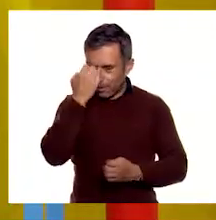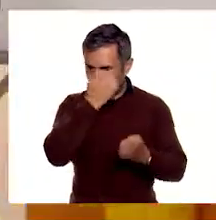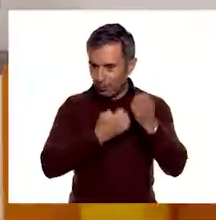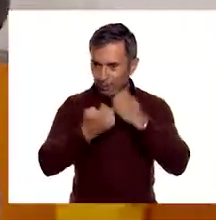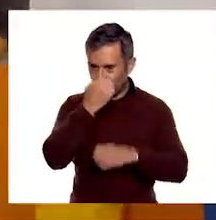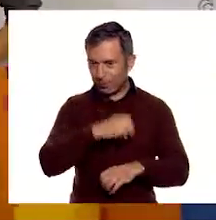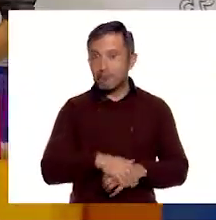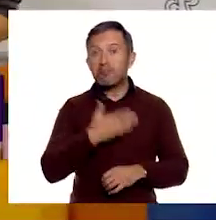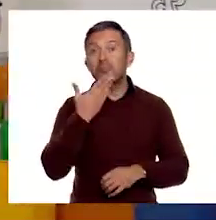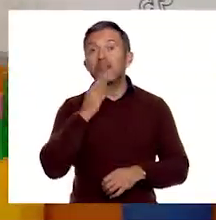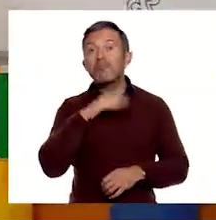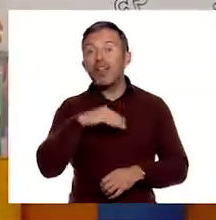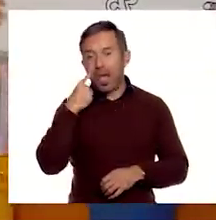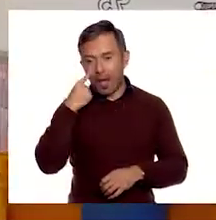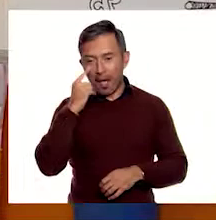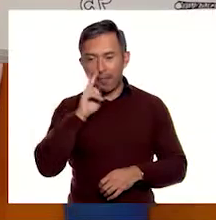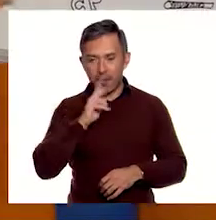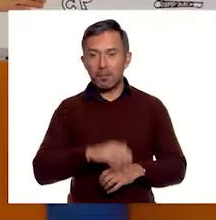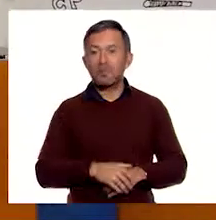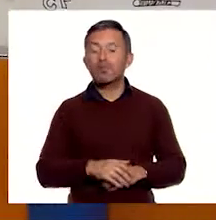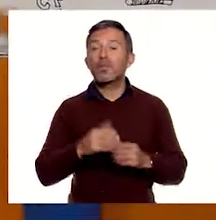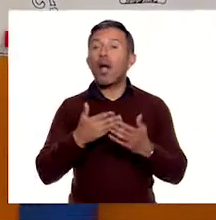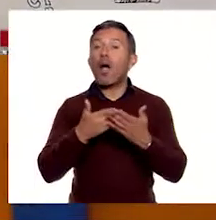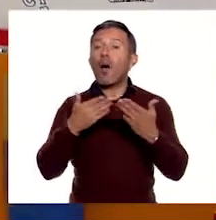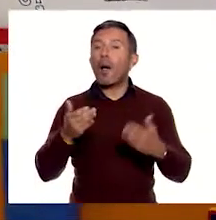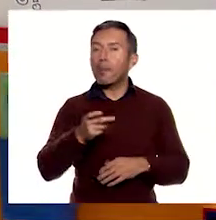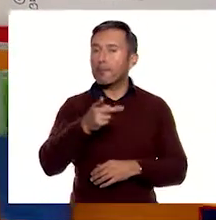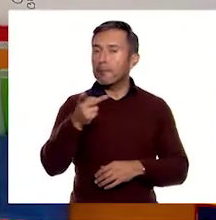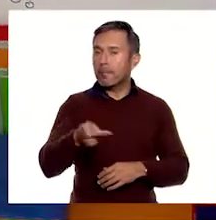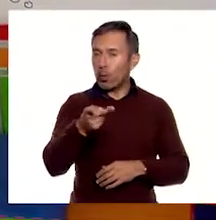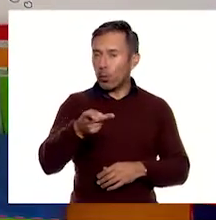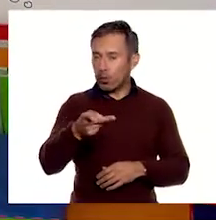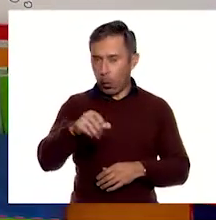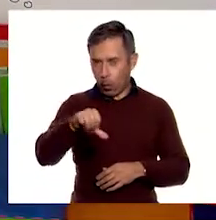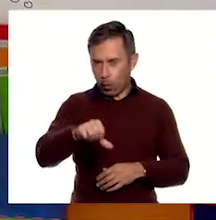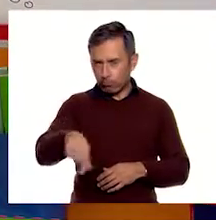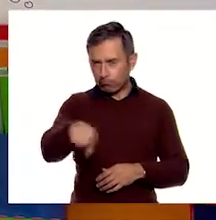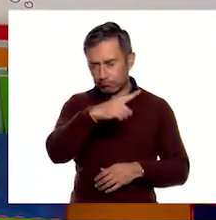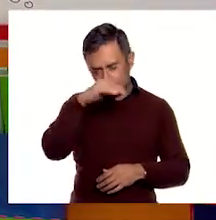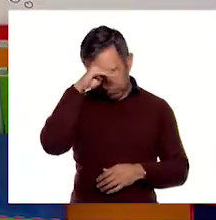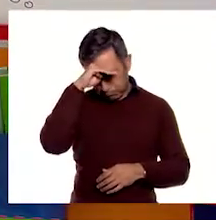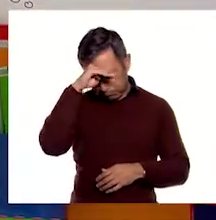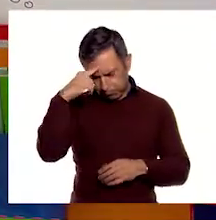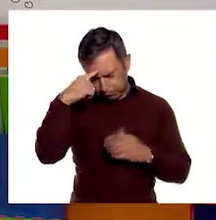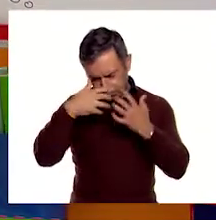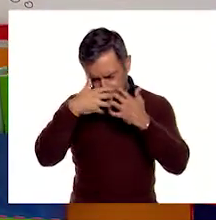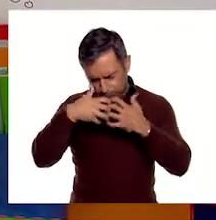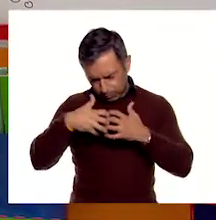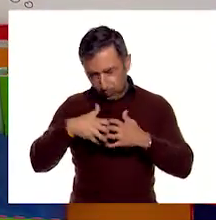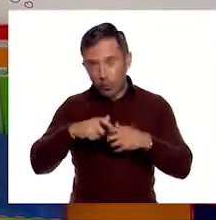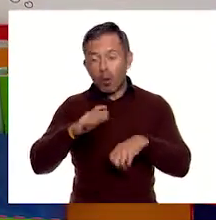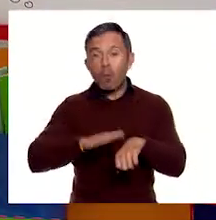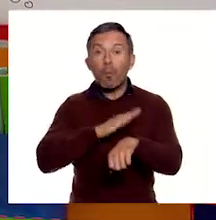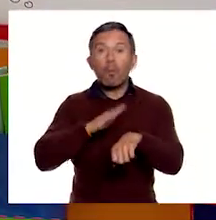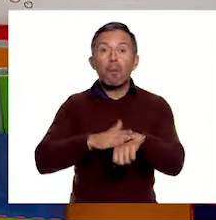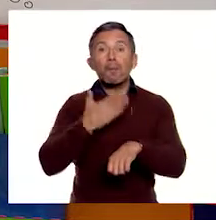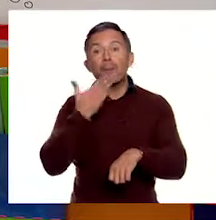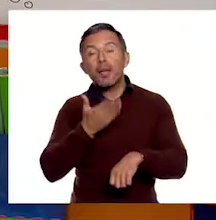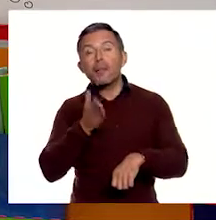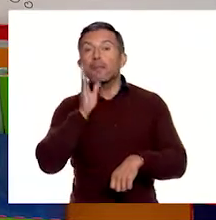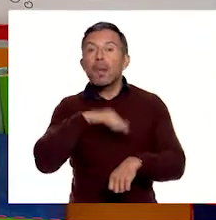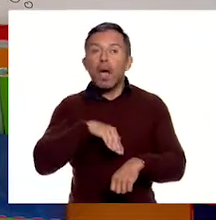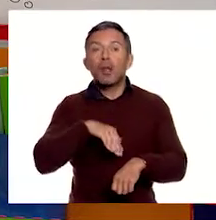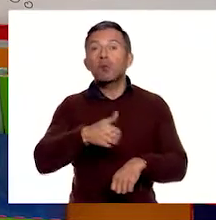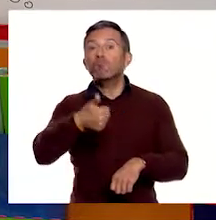bien. Tenemos nuestras preguntas que debemos de reflexionar el día de hoy. ¿Sí? No te estoy calificando, no estamos calificando,